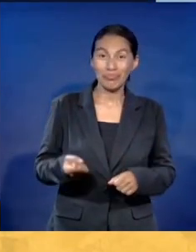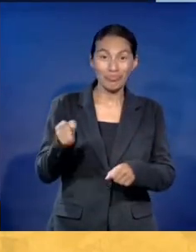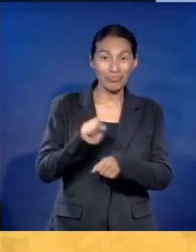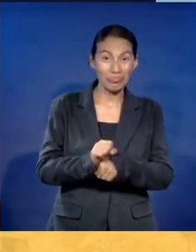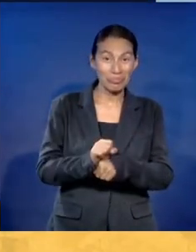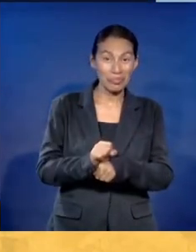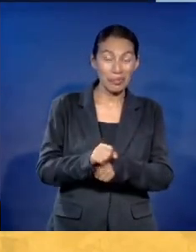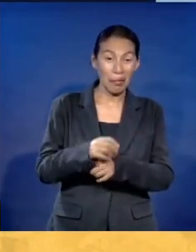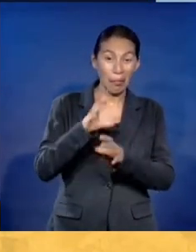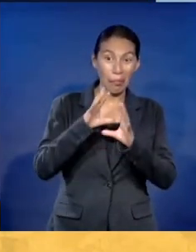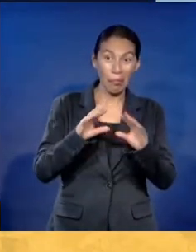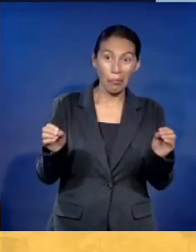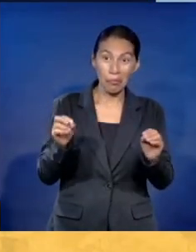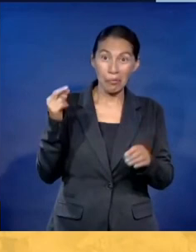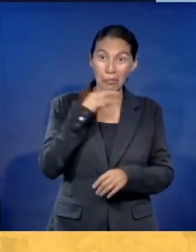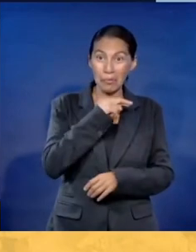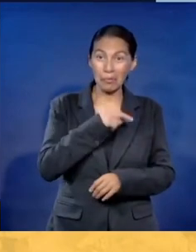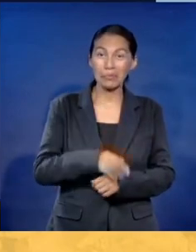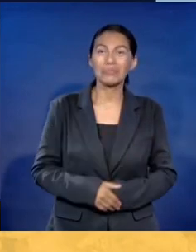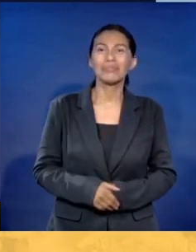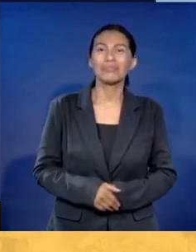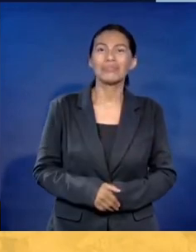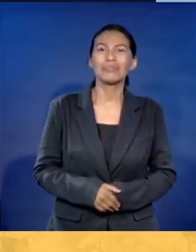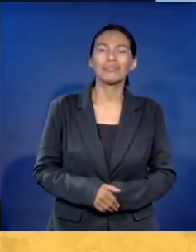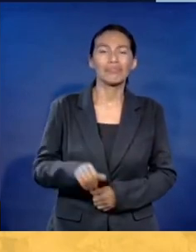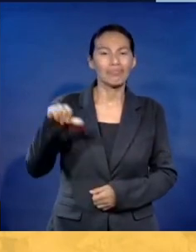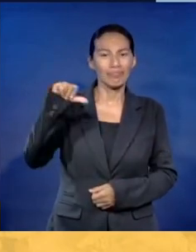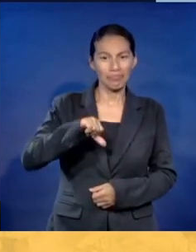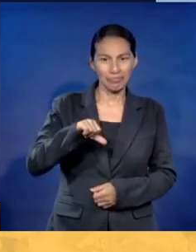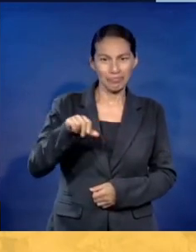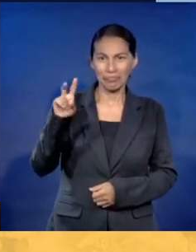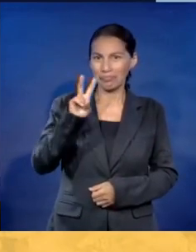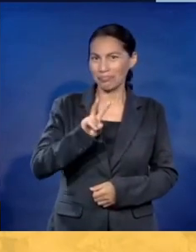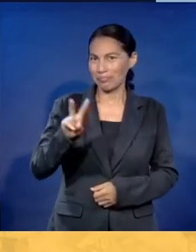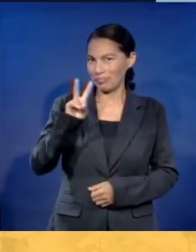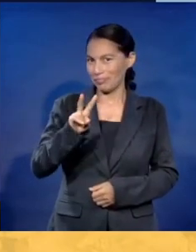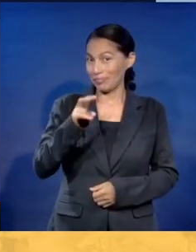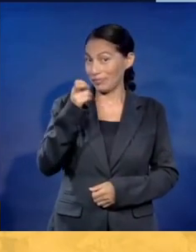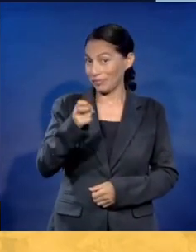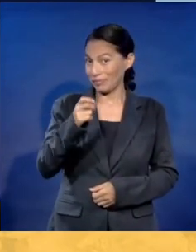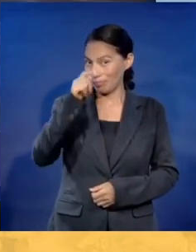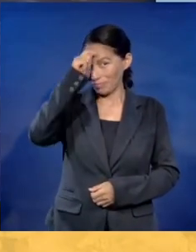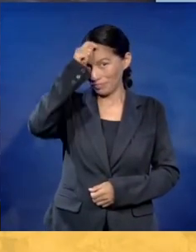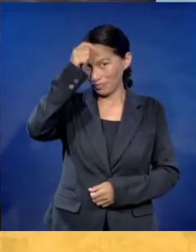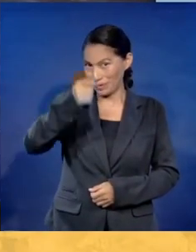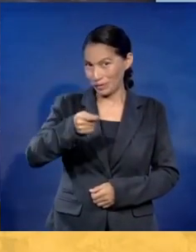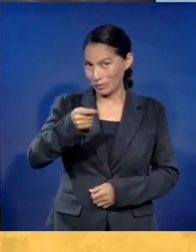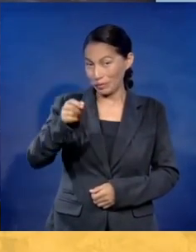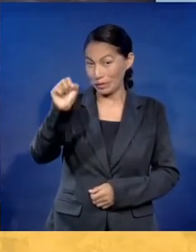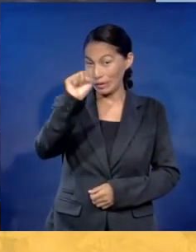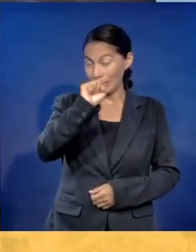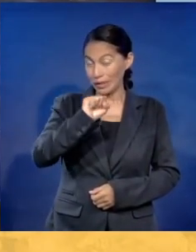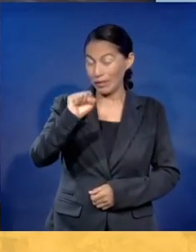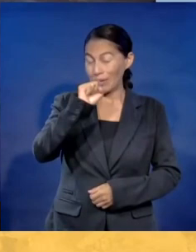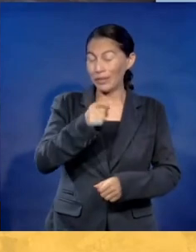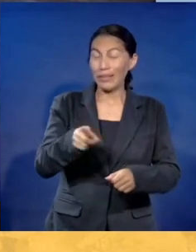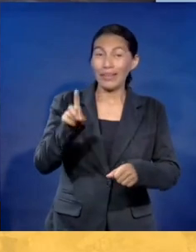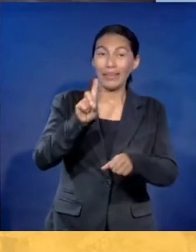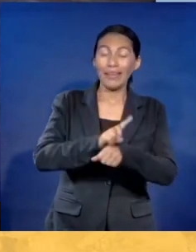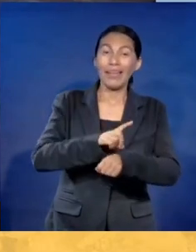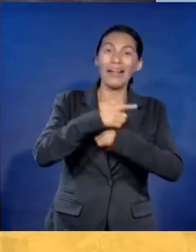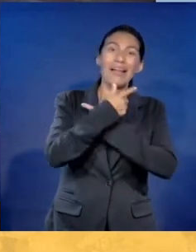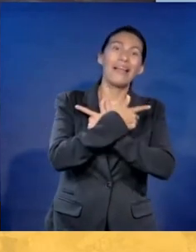ya es viernes pero eso también es una oportunidad y una bendición porque el sábado es un día de libertad se acuerda